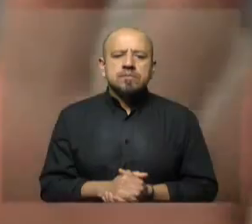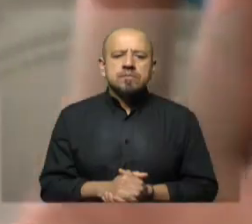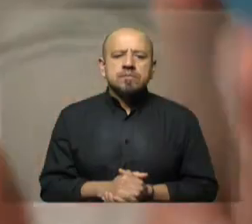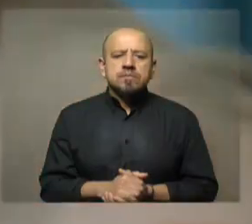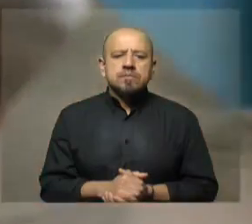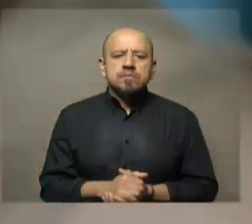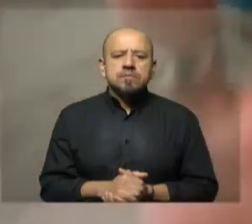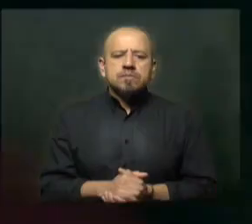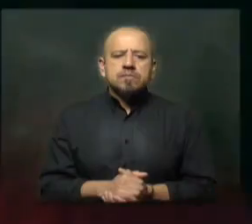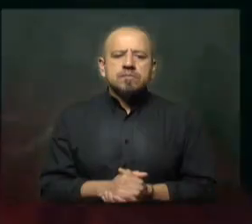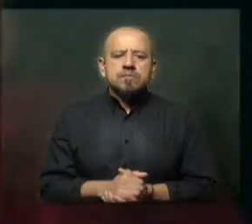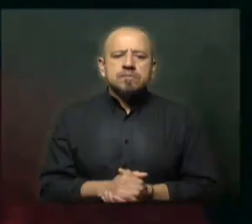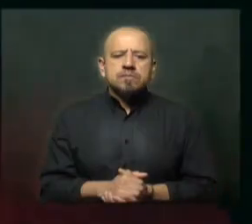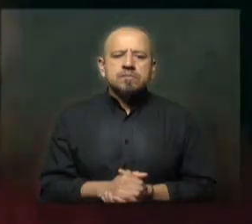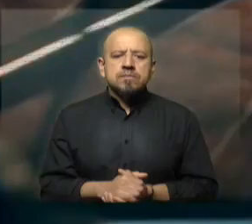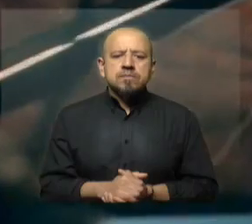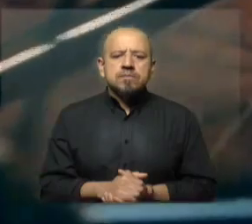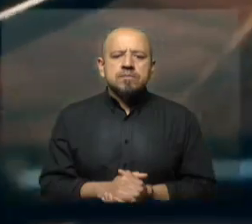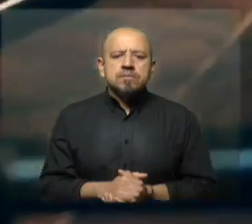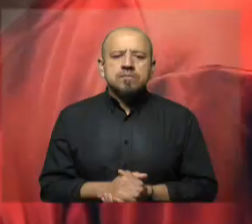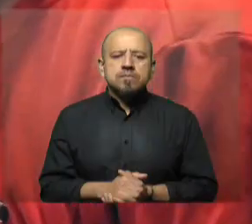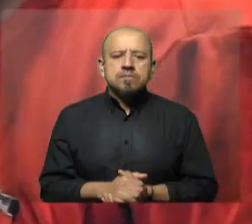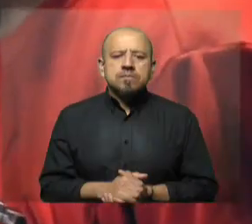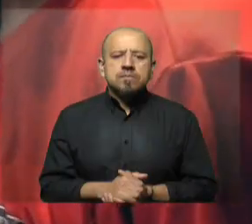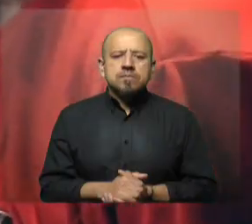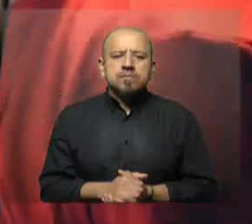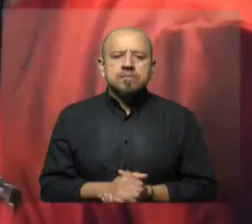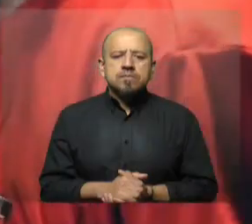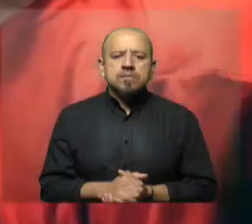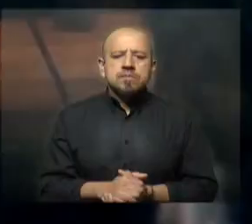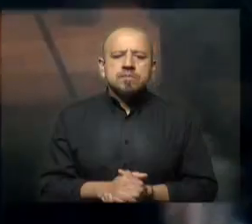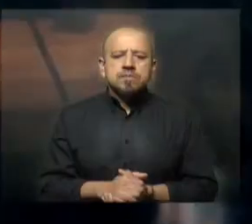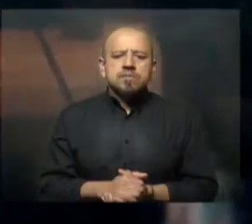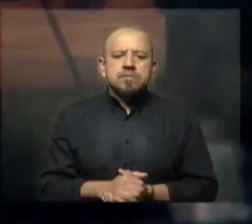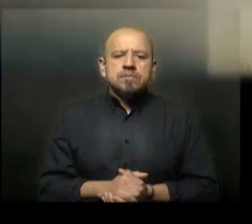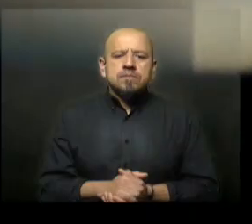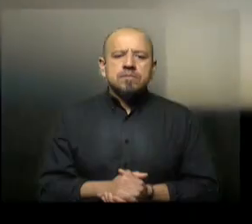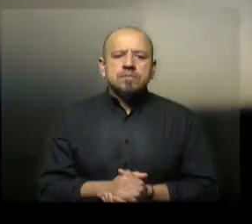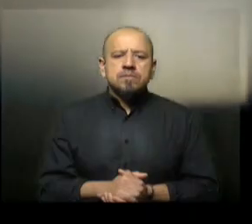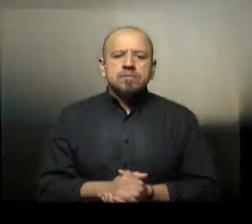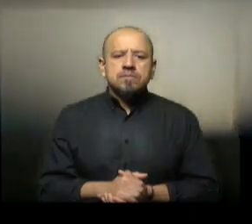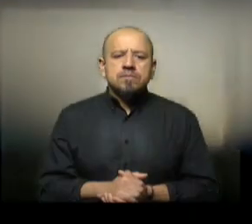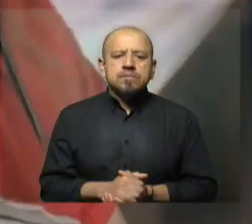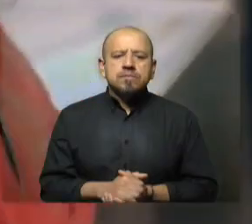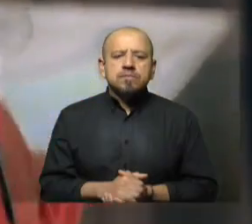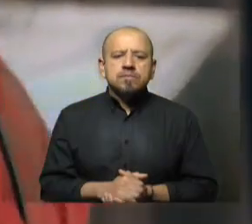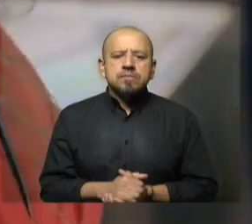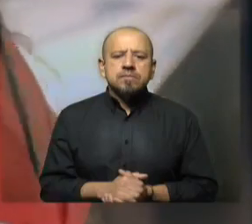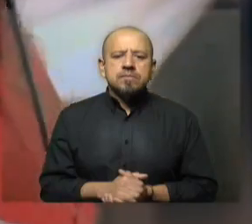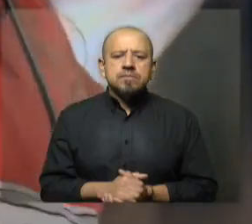no se detiene la risa no para una canción no se detiene el baile